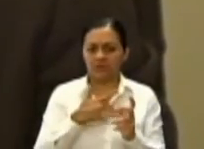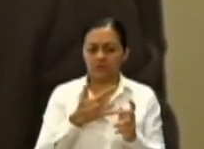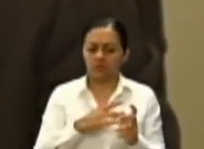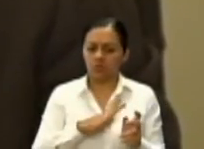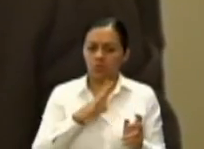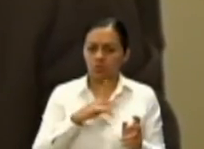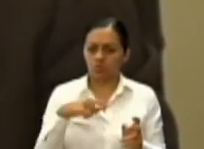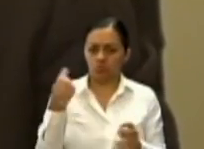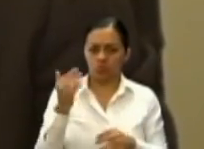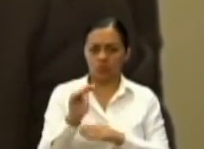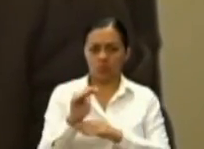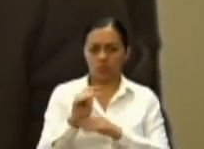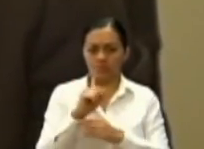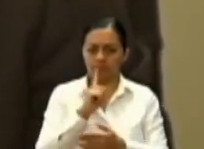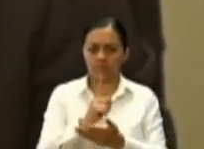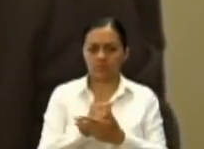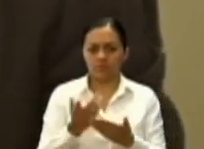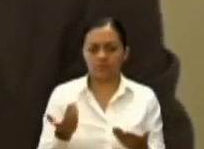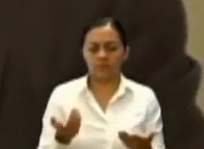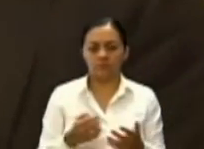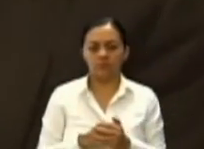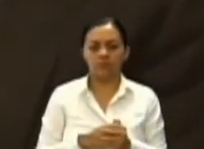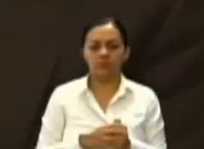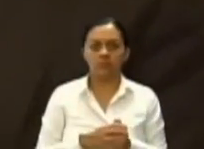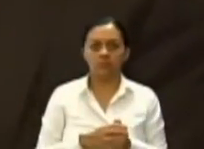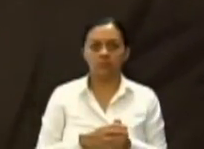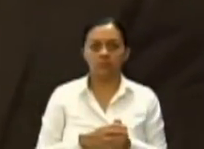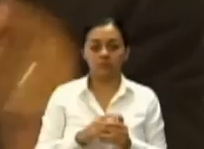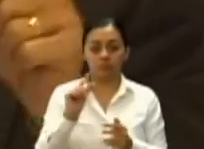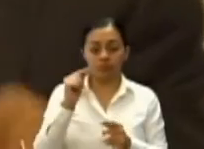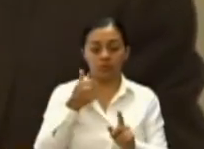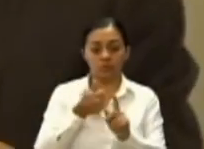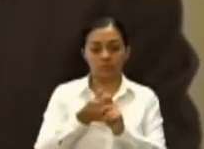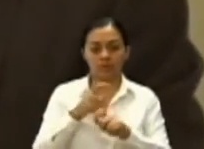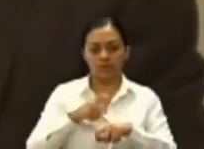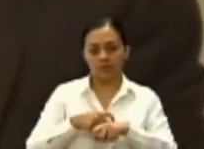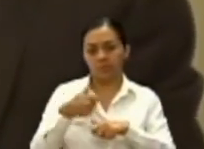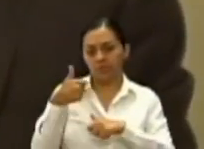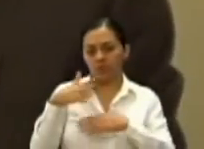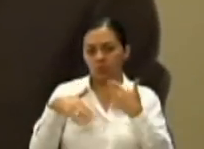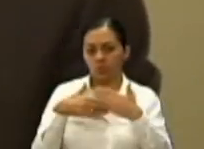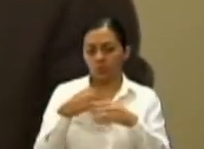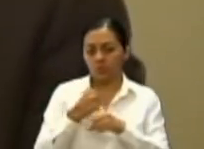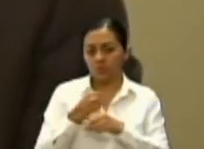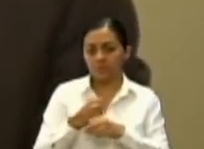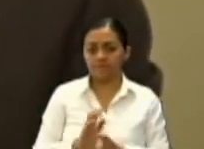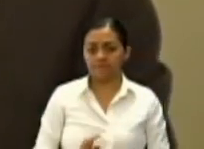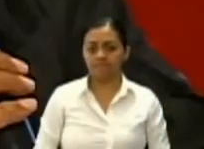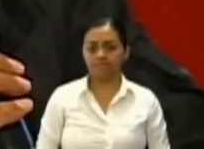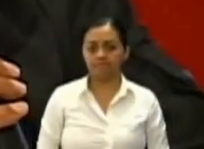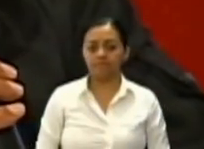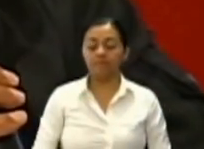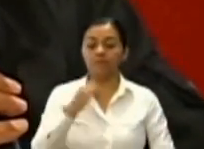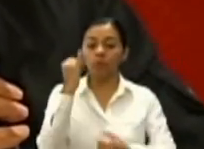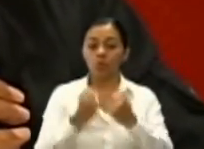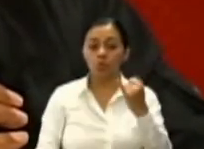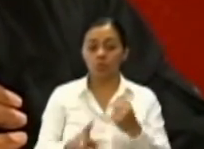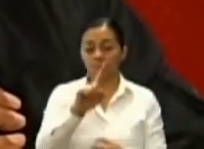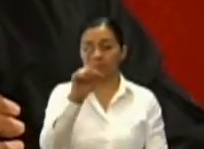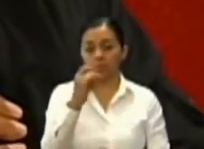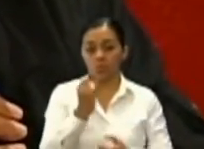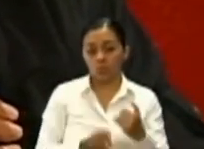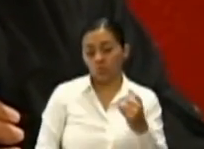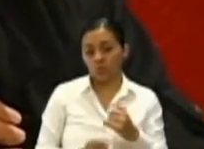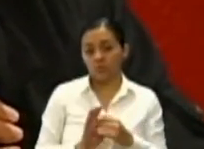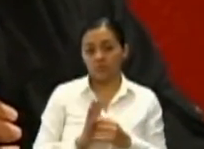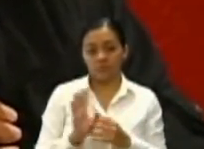ecuatoriana lo que se ha hecho es realmente impresionante y en muy poco tiempo se le ha hecho vía tenemos una última pregunta señor